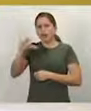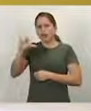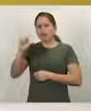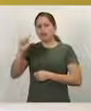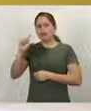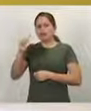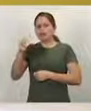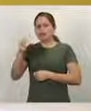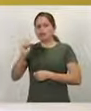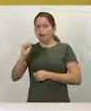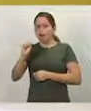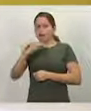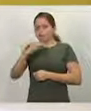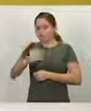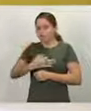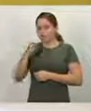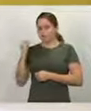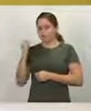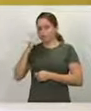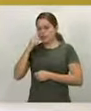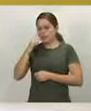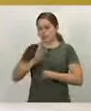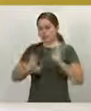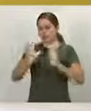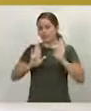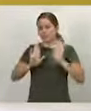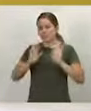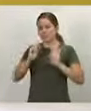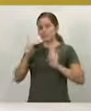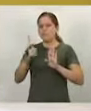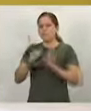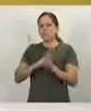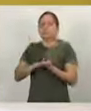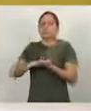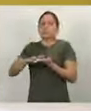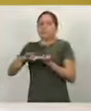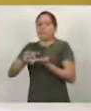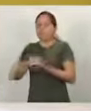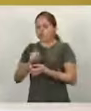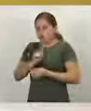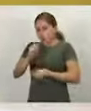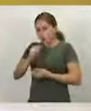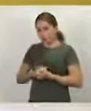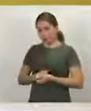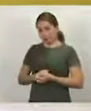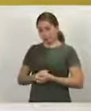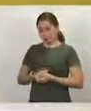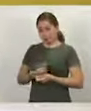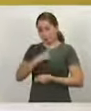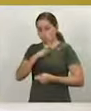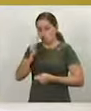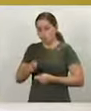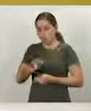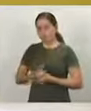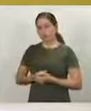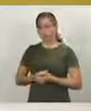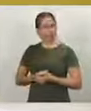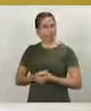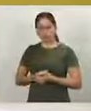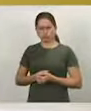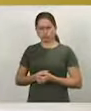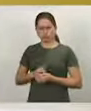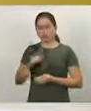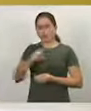defensa sin pedir perdón ni clemencia siquiera por la condena que le habían puesto, por lo